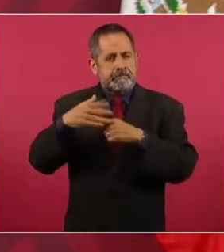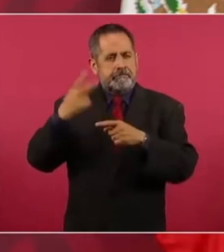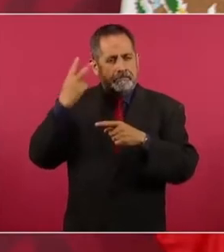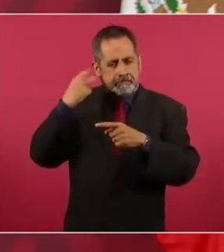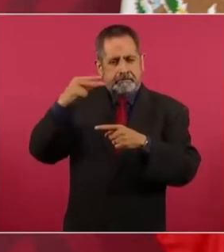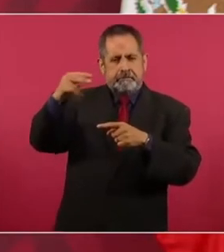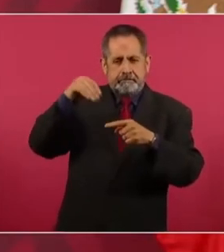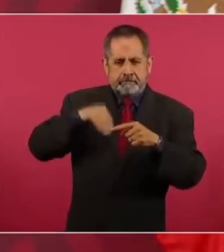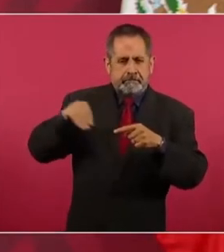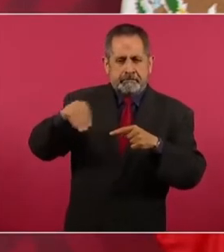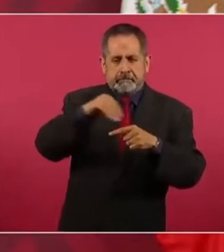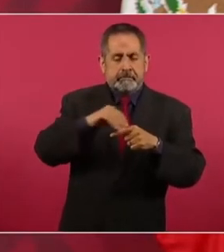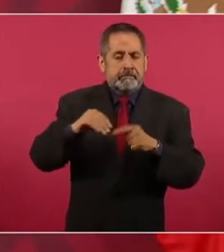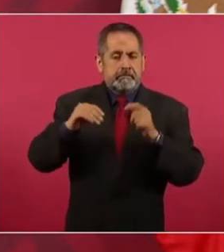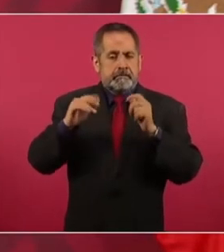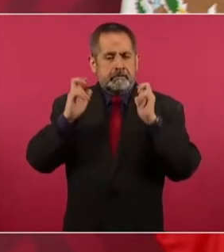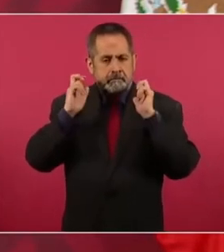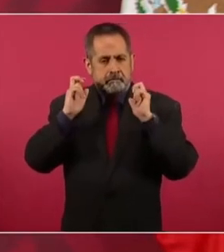y a Sinaloa.